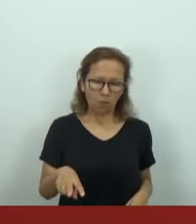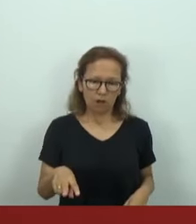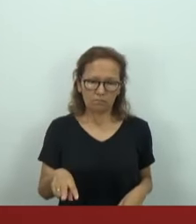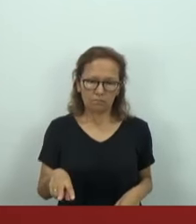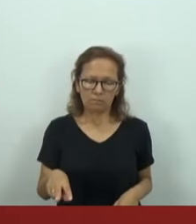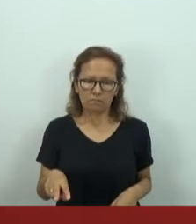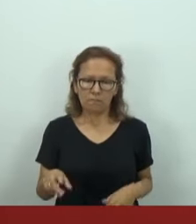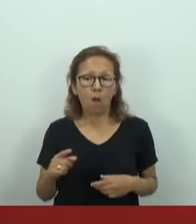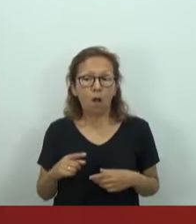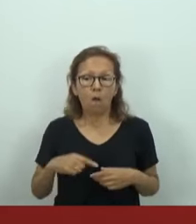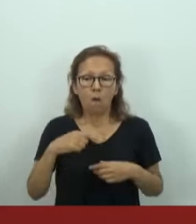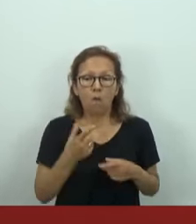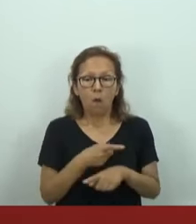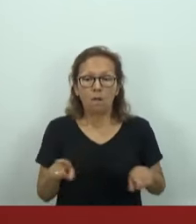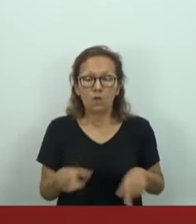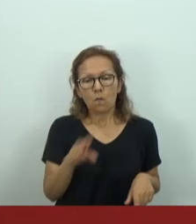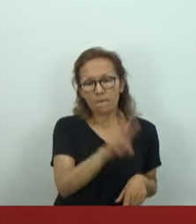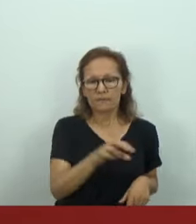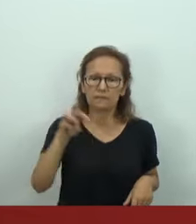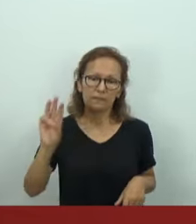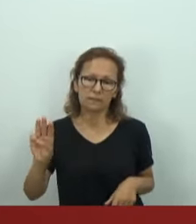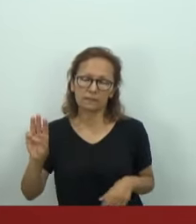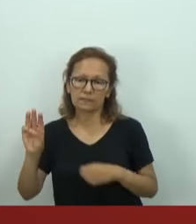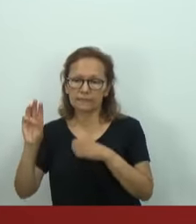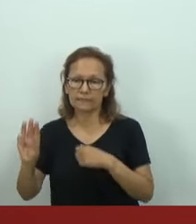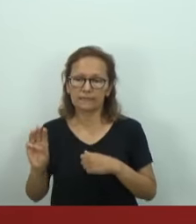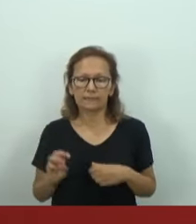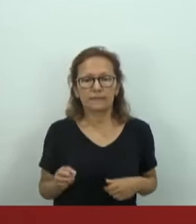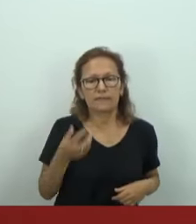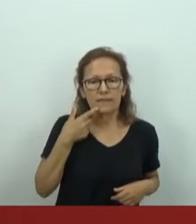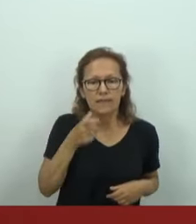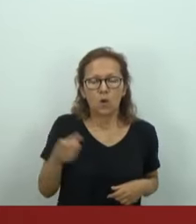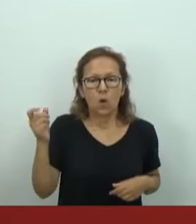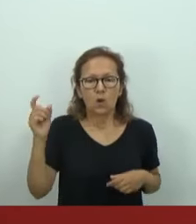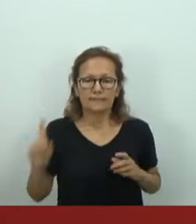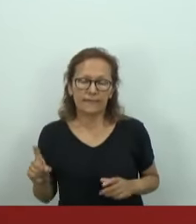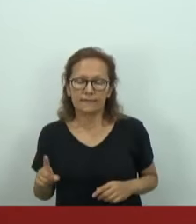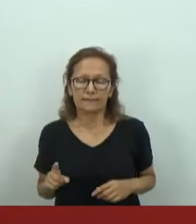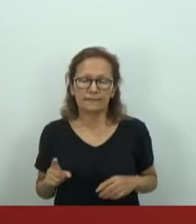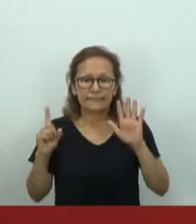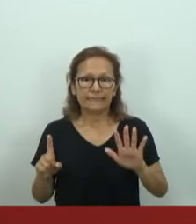Luego dice Salmo 23, versículo 6, original en hebreo.